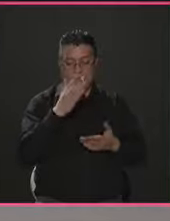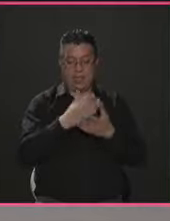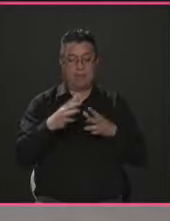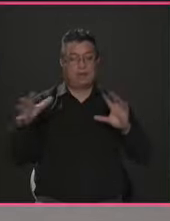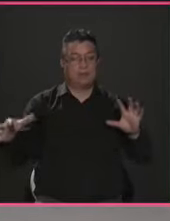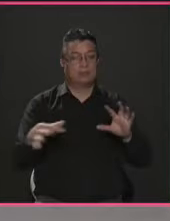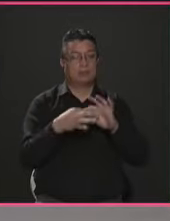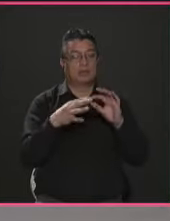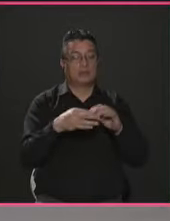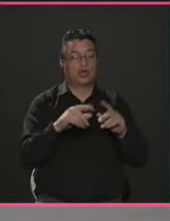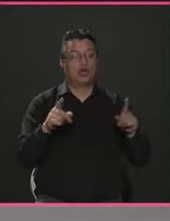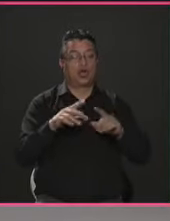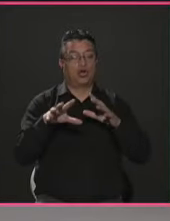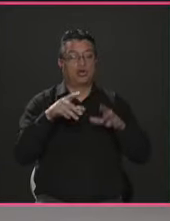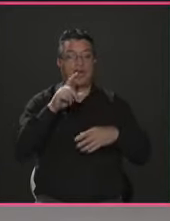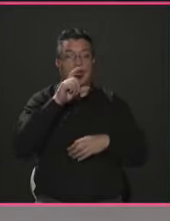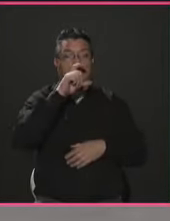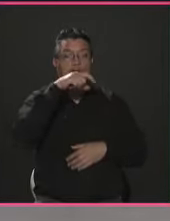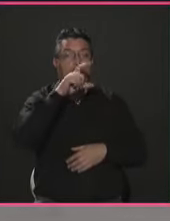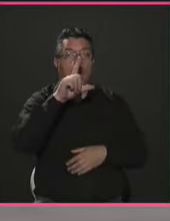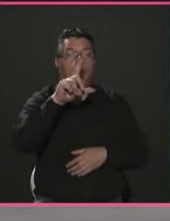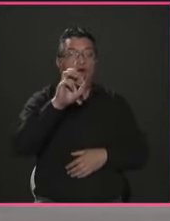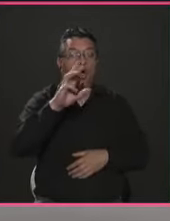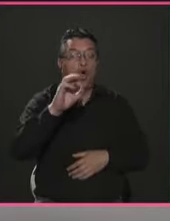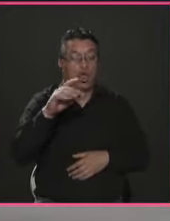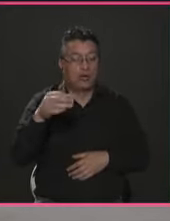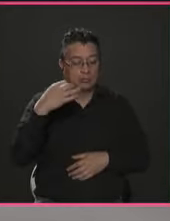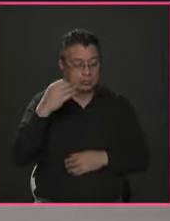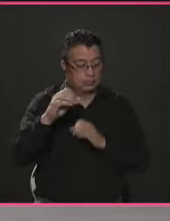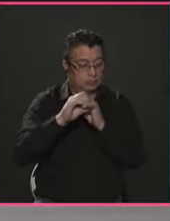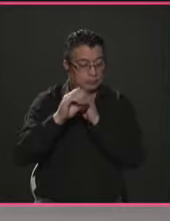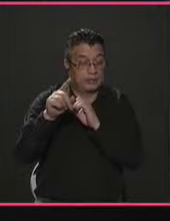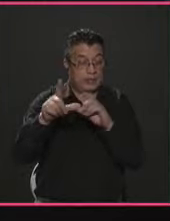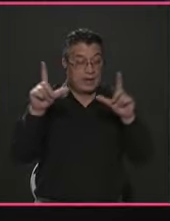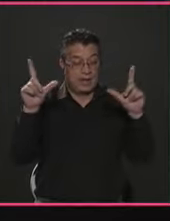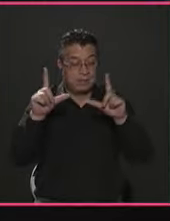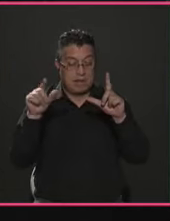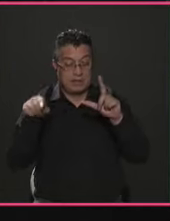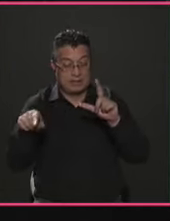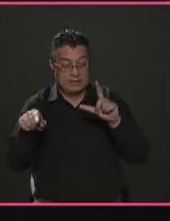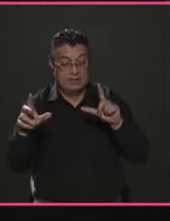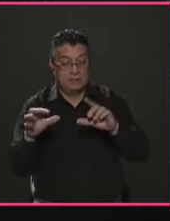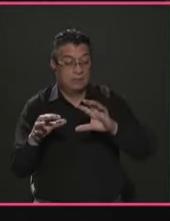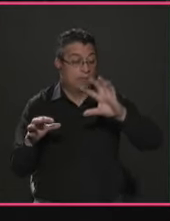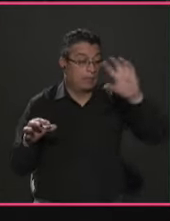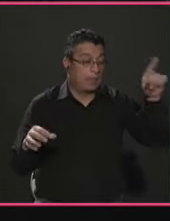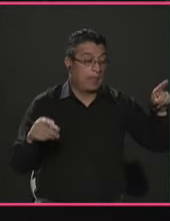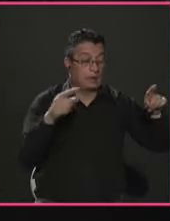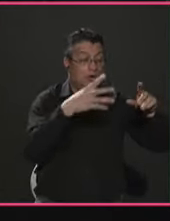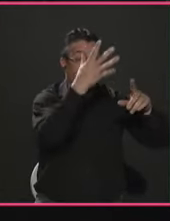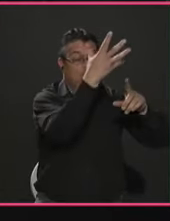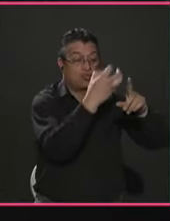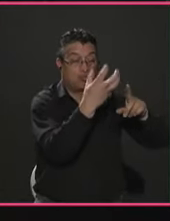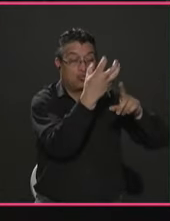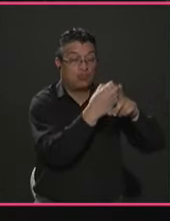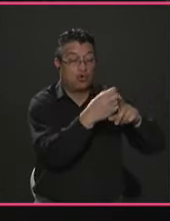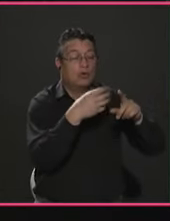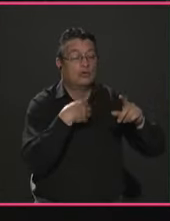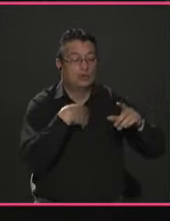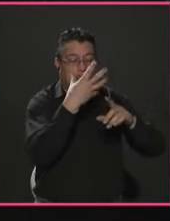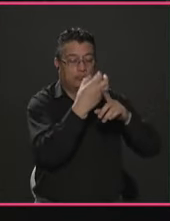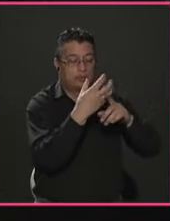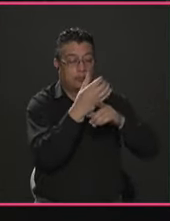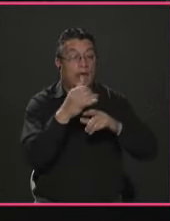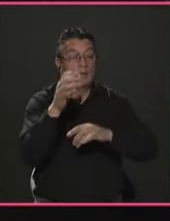cosas que no son las que está haciendo el lorito predictor deberíamos estar asociando esta imagen en el fondo con lo que se descargó que yo sepa yo descargo